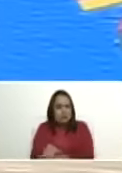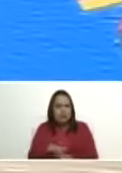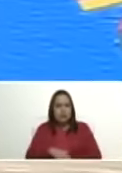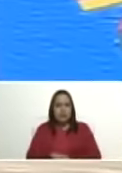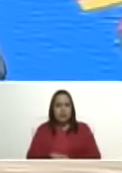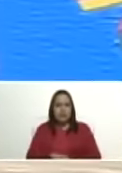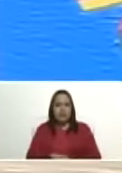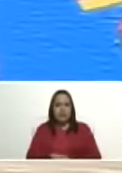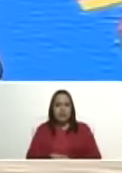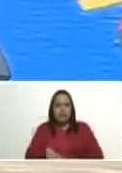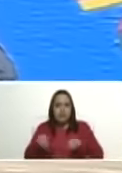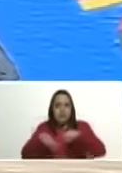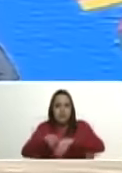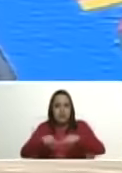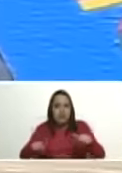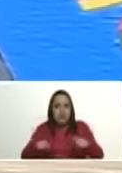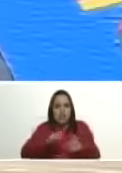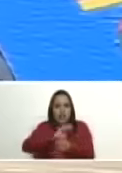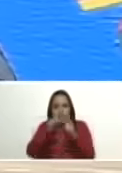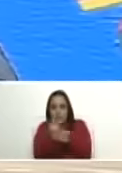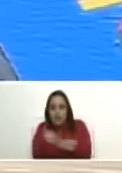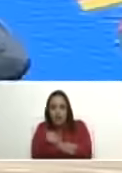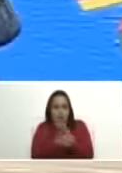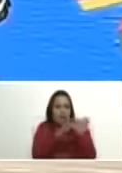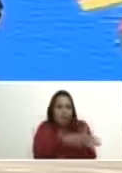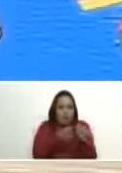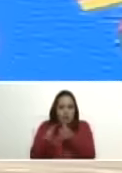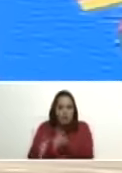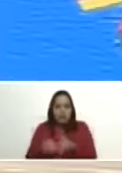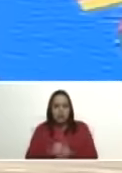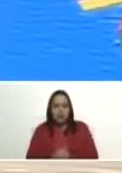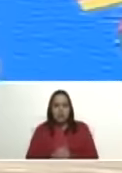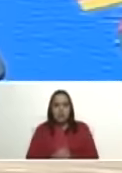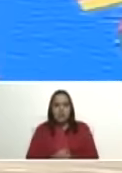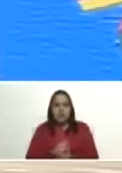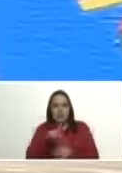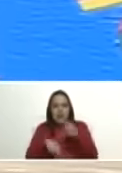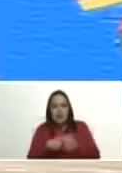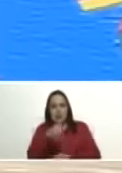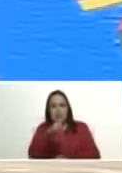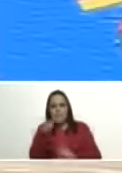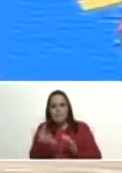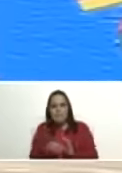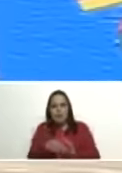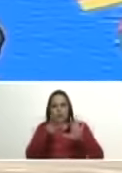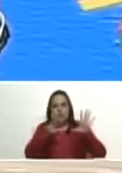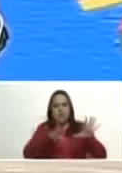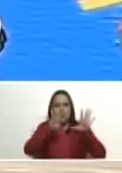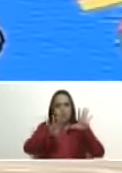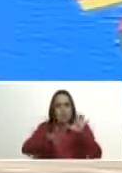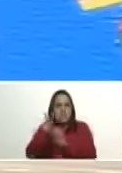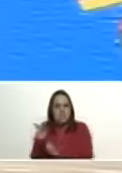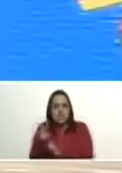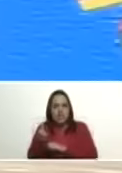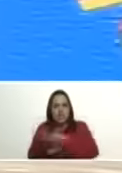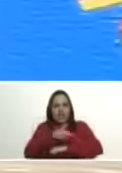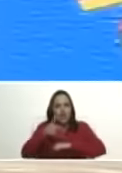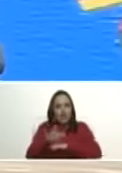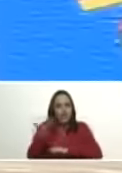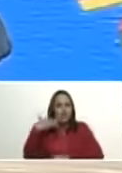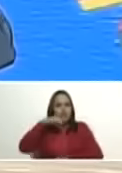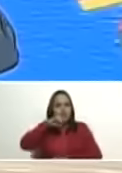terrateniente sustituía al otro. Ahí llegamos a 1897, donde el gobierno de